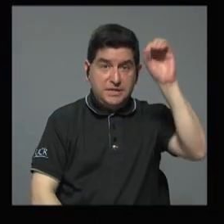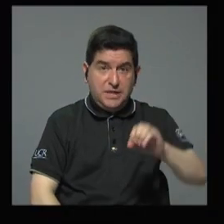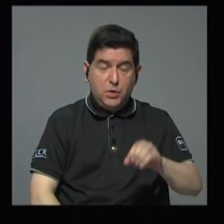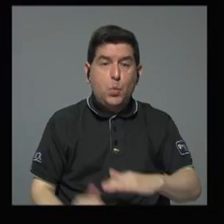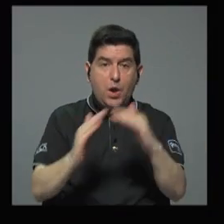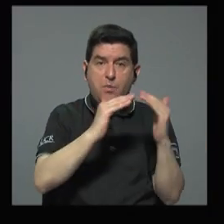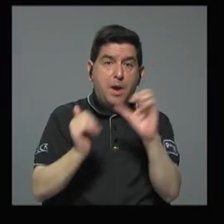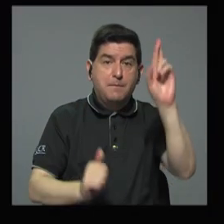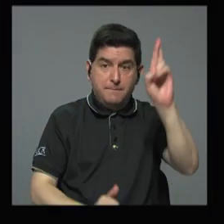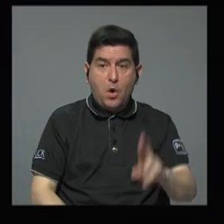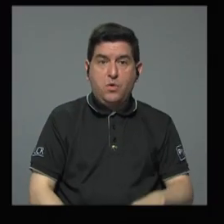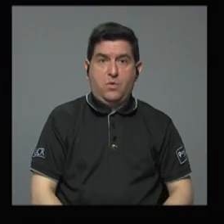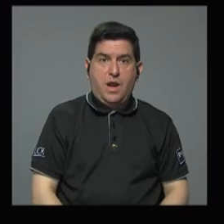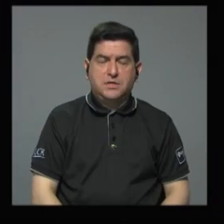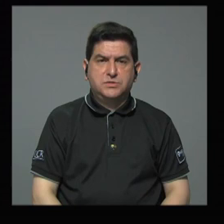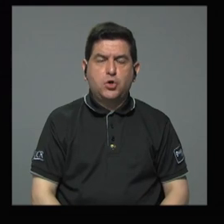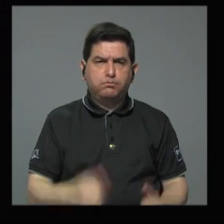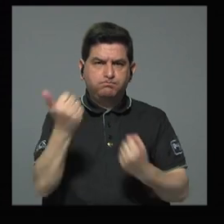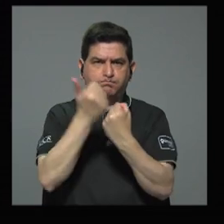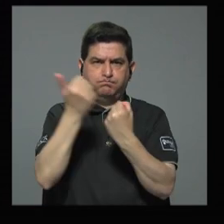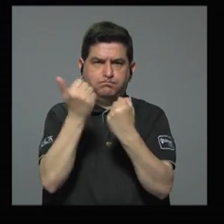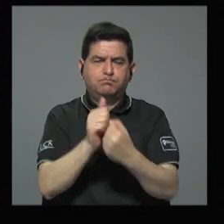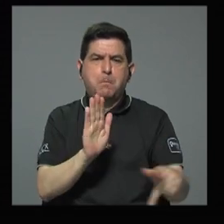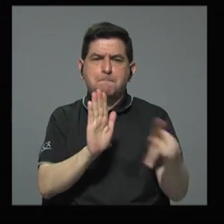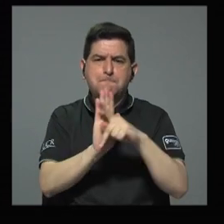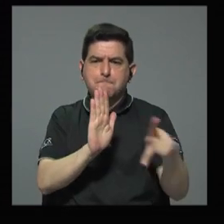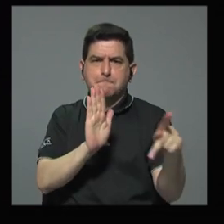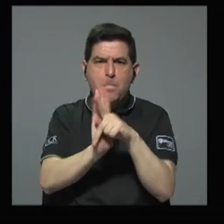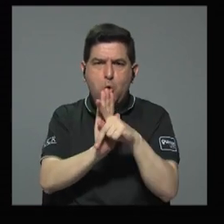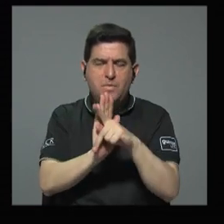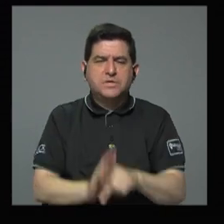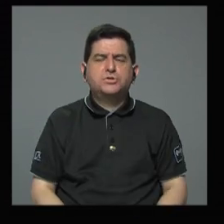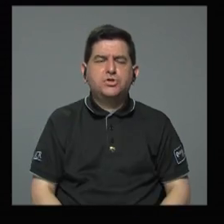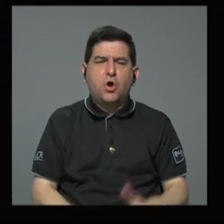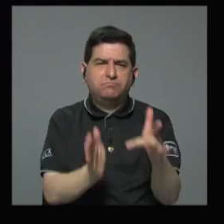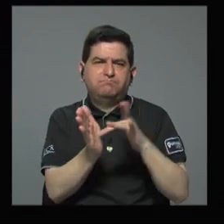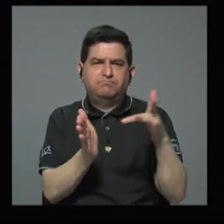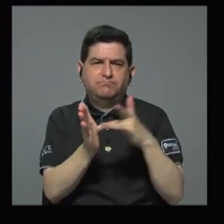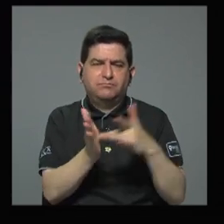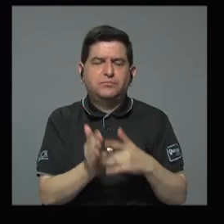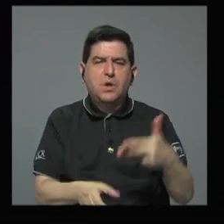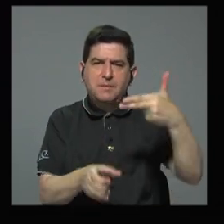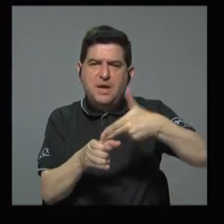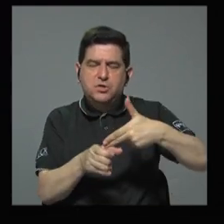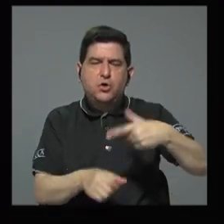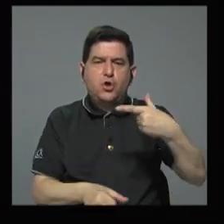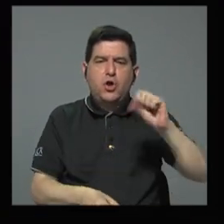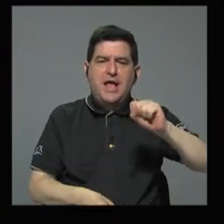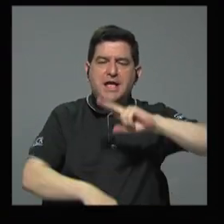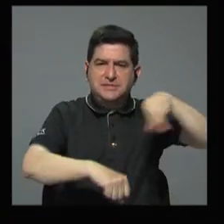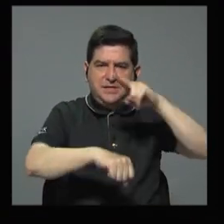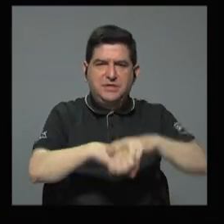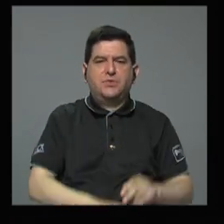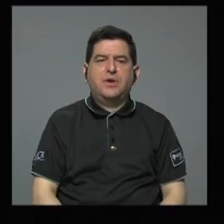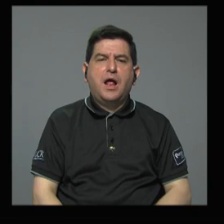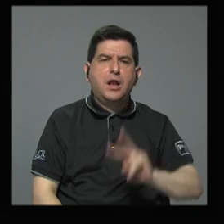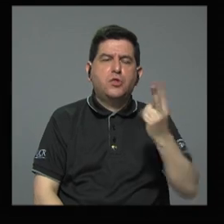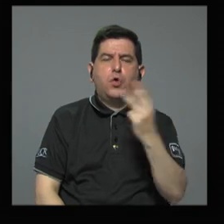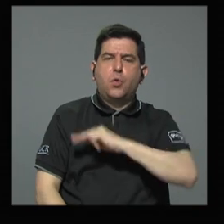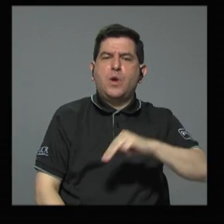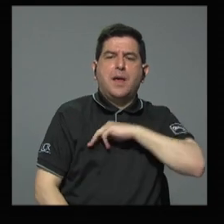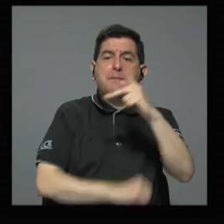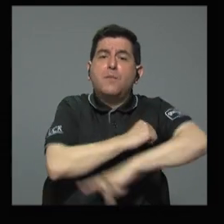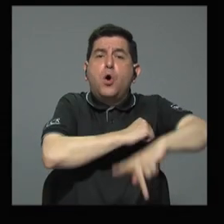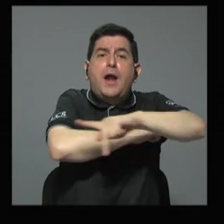de la población costarricense está a favor de la prohibición de la explotación de petróleo y el gas natural. Pues hablemos de la doble moral en el